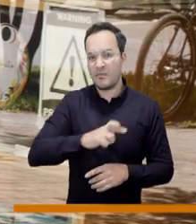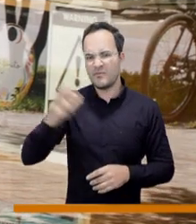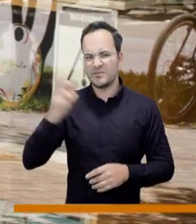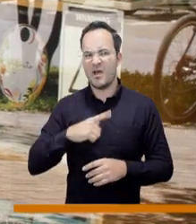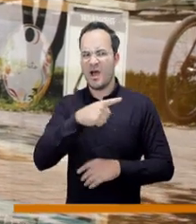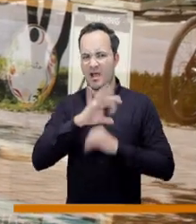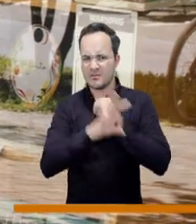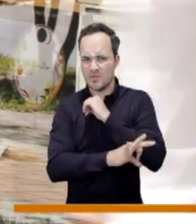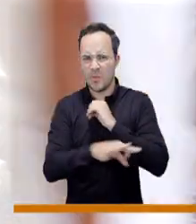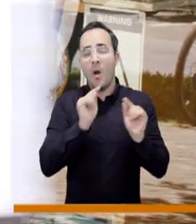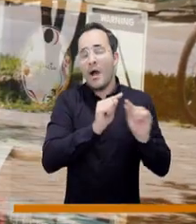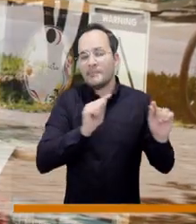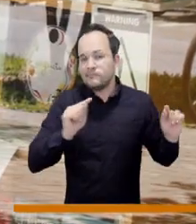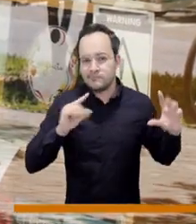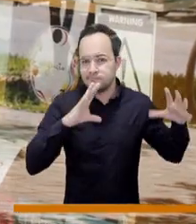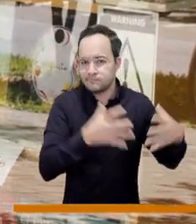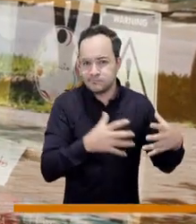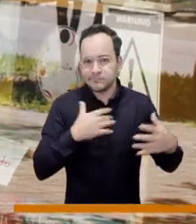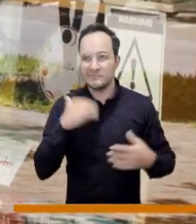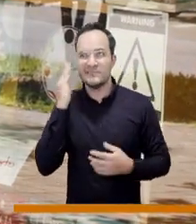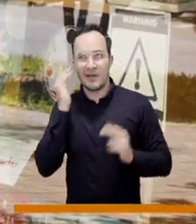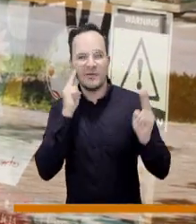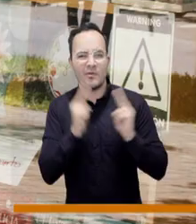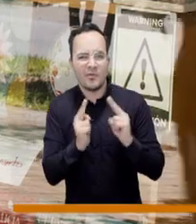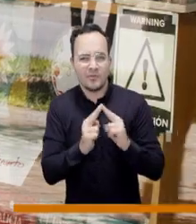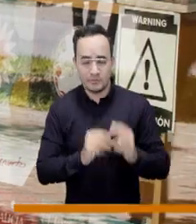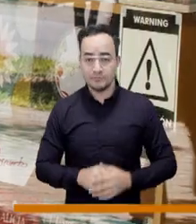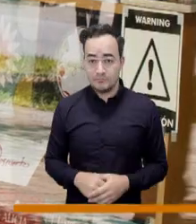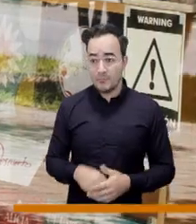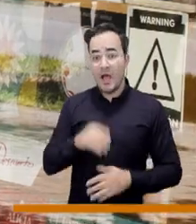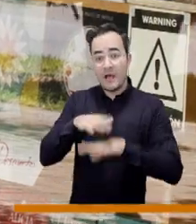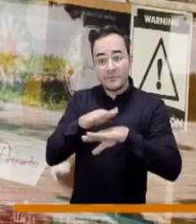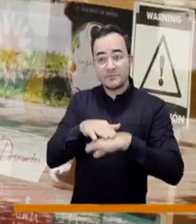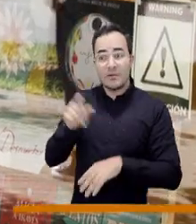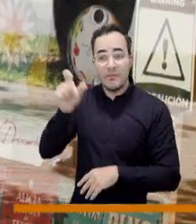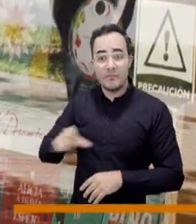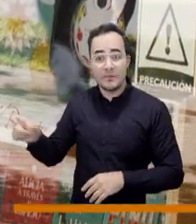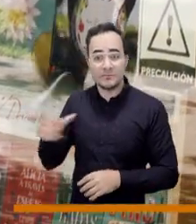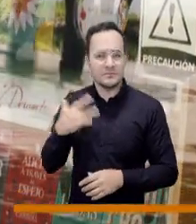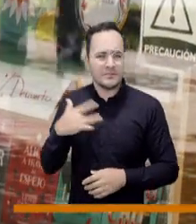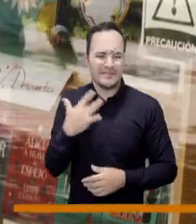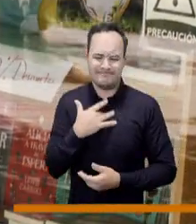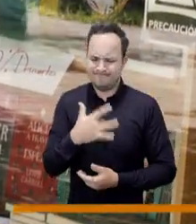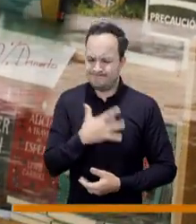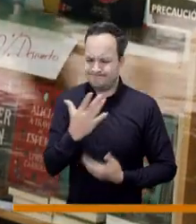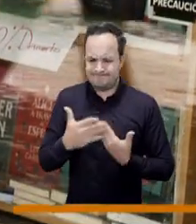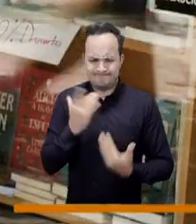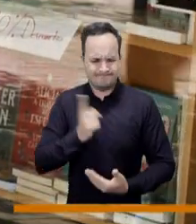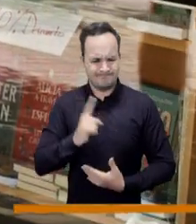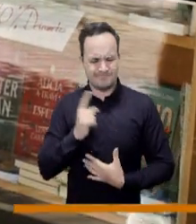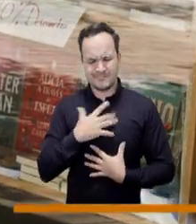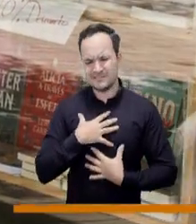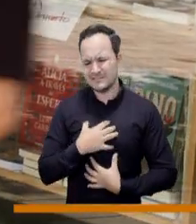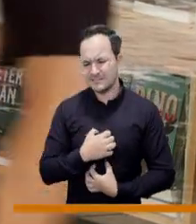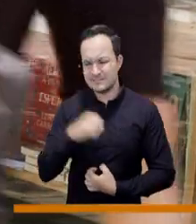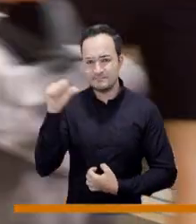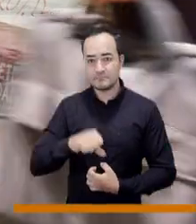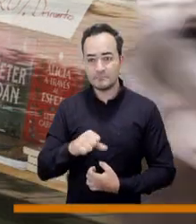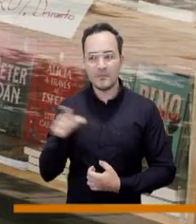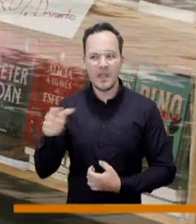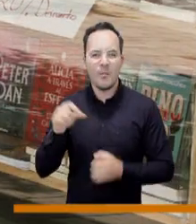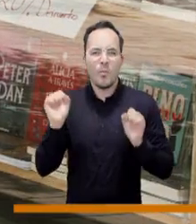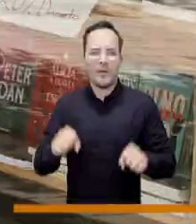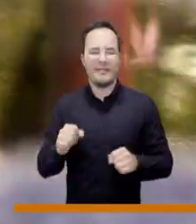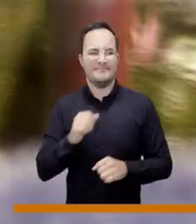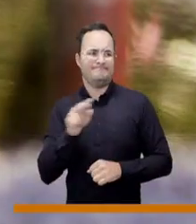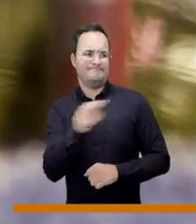cerca. Es muy usual que las personas que están pasando por una situación difícil piensen que no hay nadie que pueda comprender lo que les